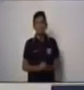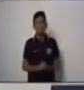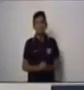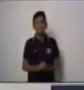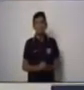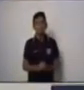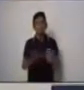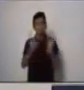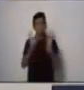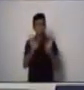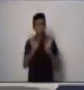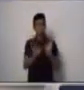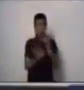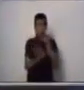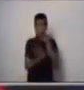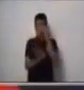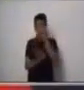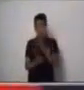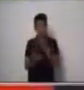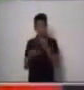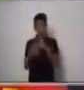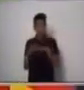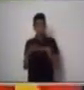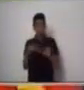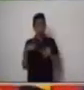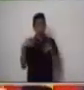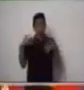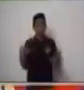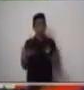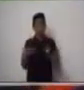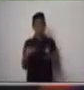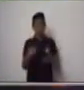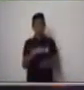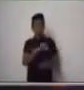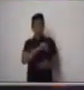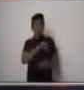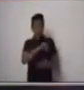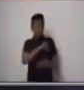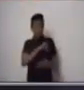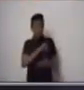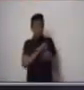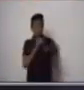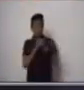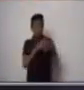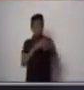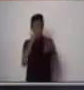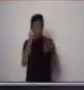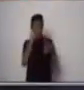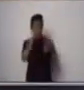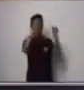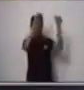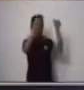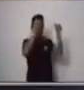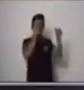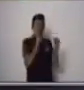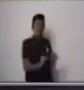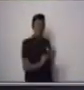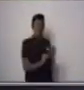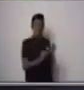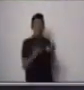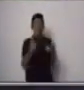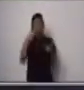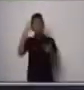Muy bien. Tenemos acá al amigo dinosaurio. Una especie